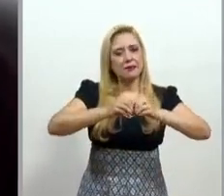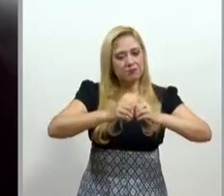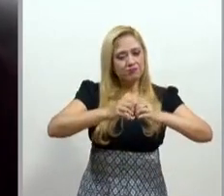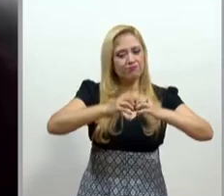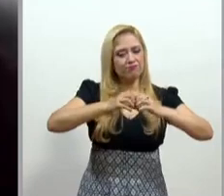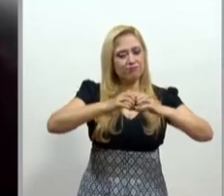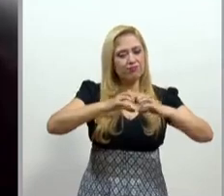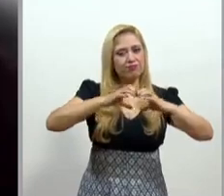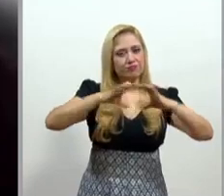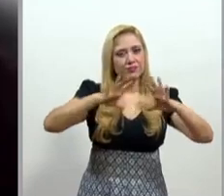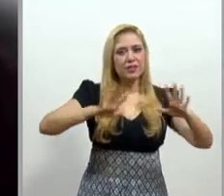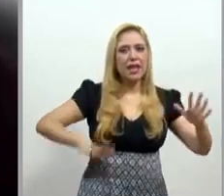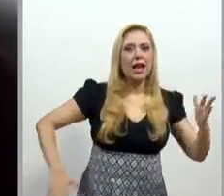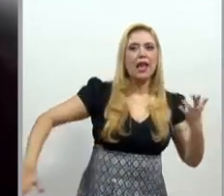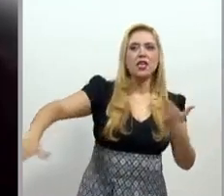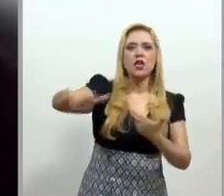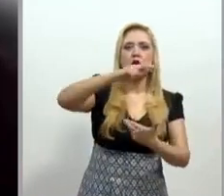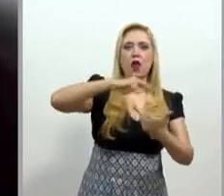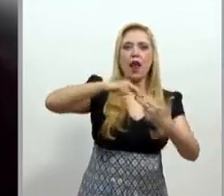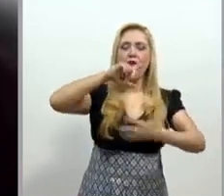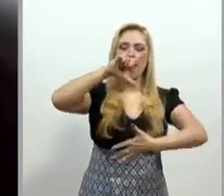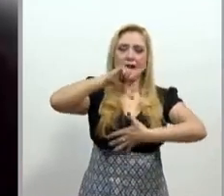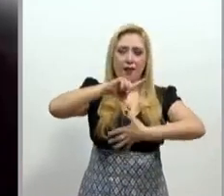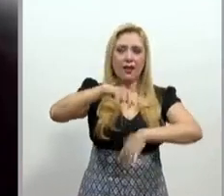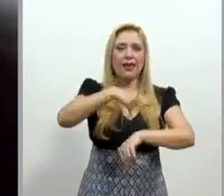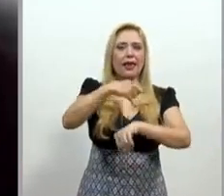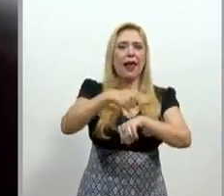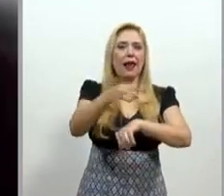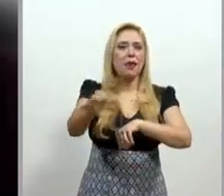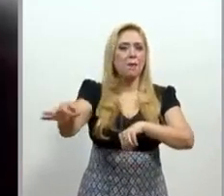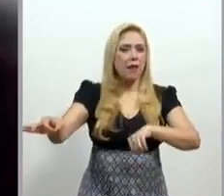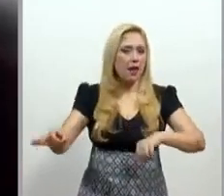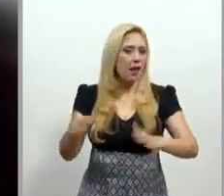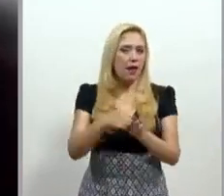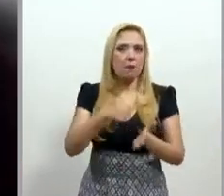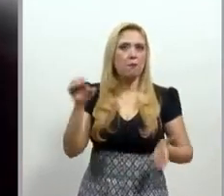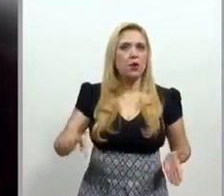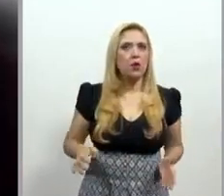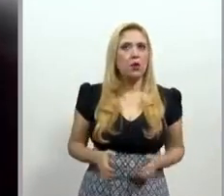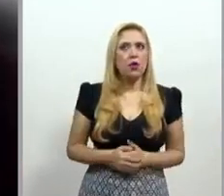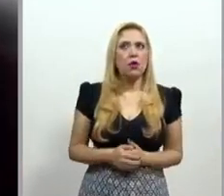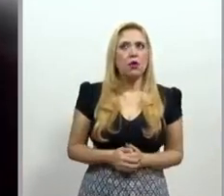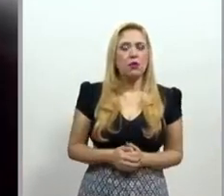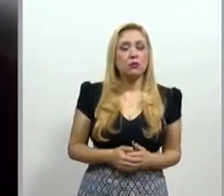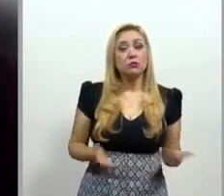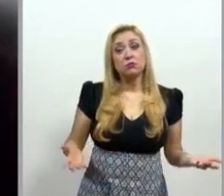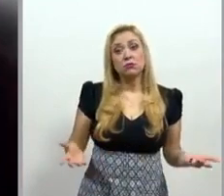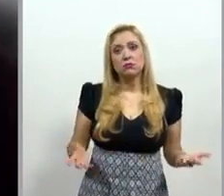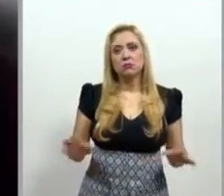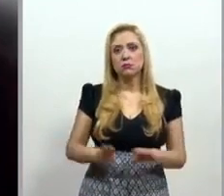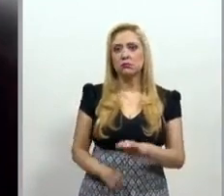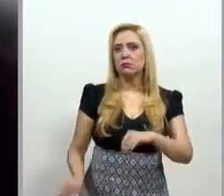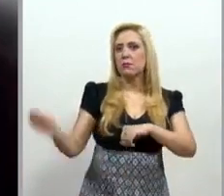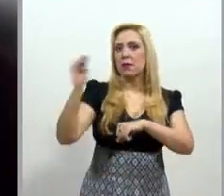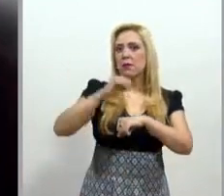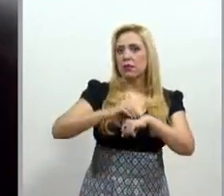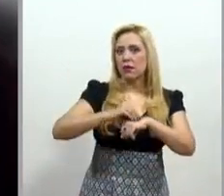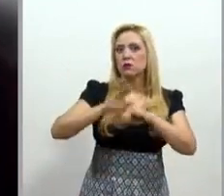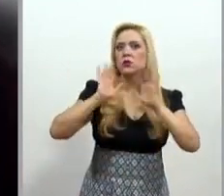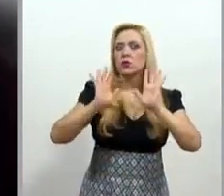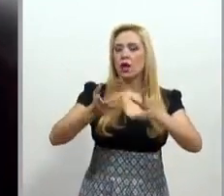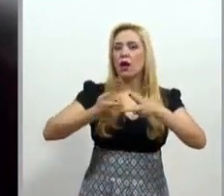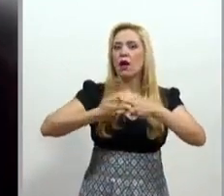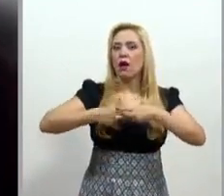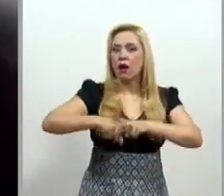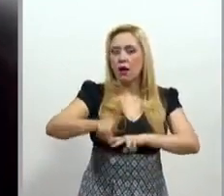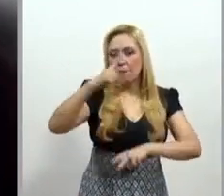nivel regional en América Latina y el Caribe, por ejemplo, a partir del proceso de implementación que ya empezó del